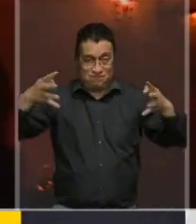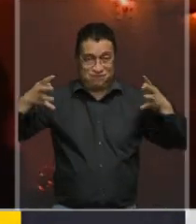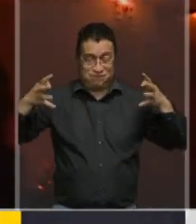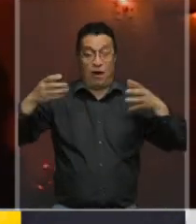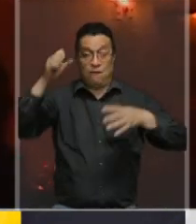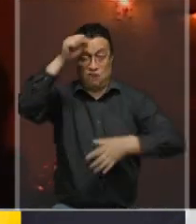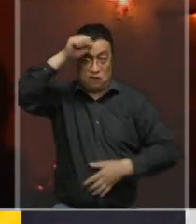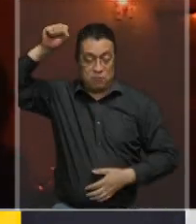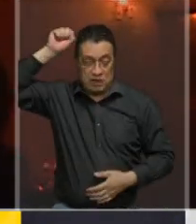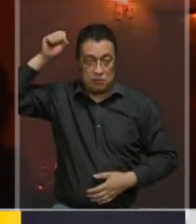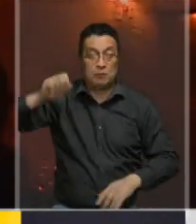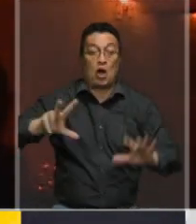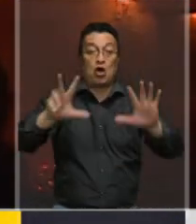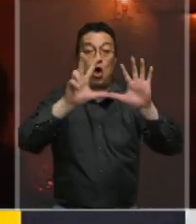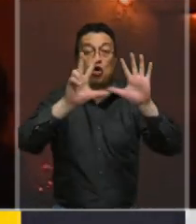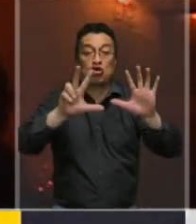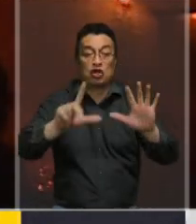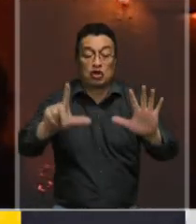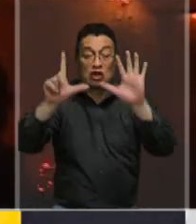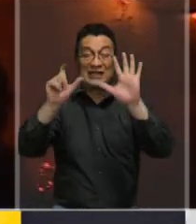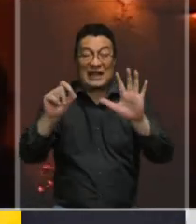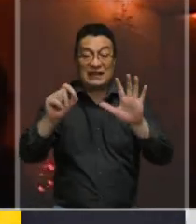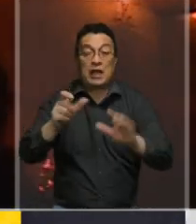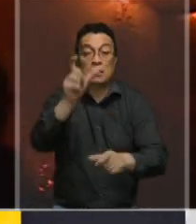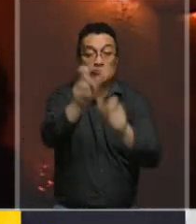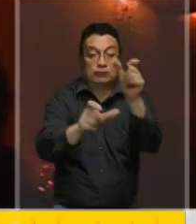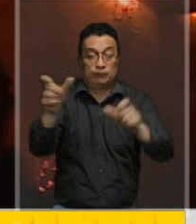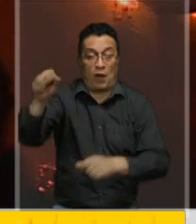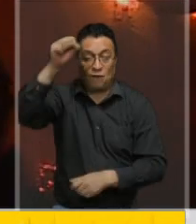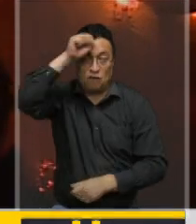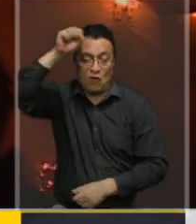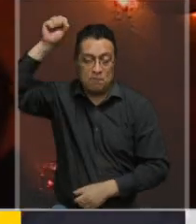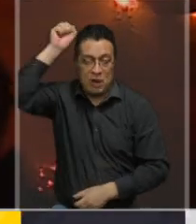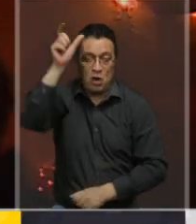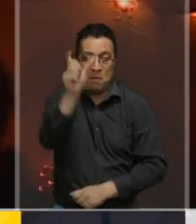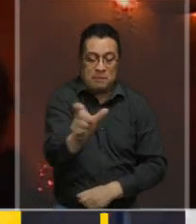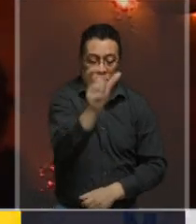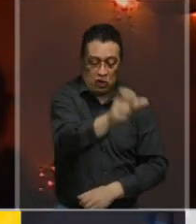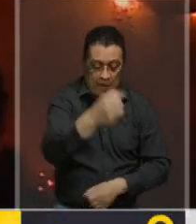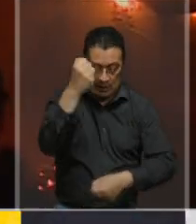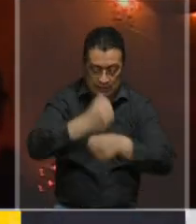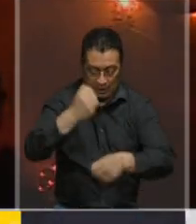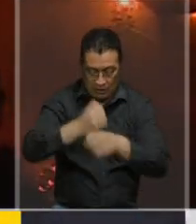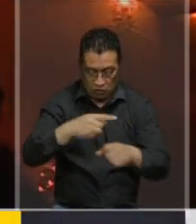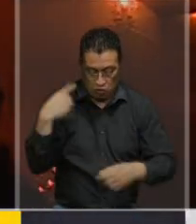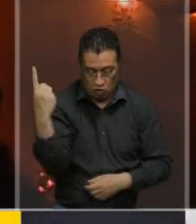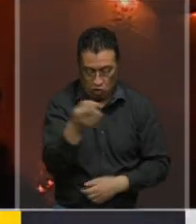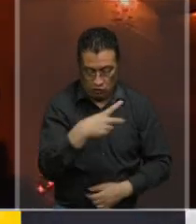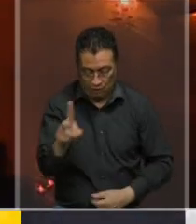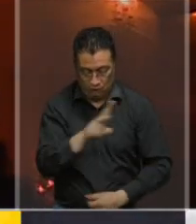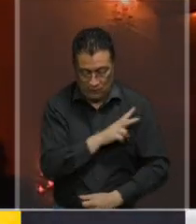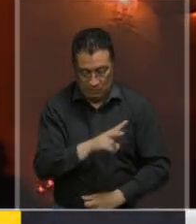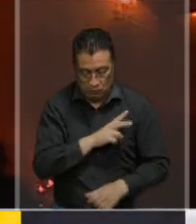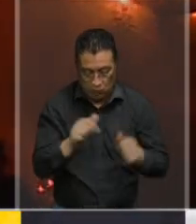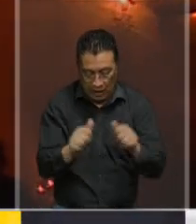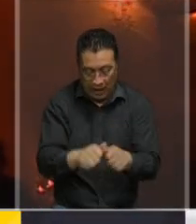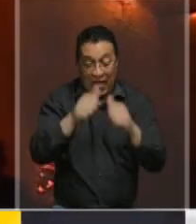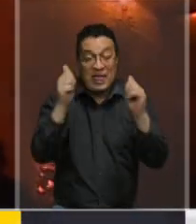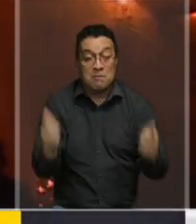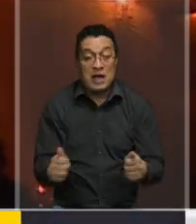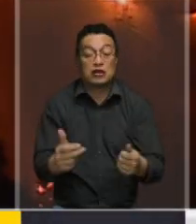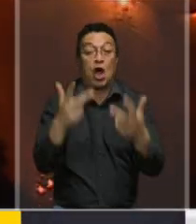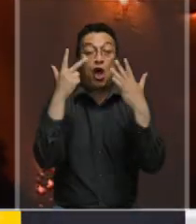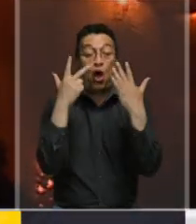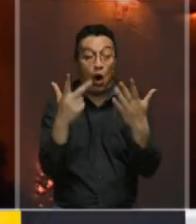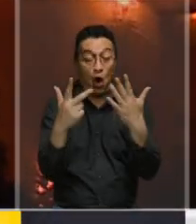y 870 voluntarios de bomberos trabajando, todos ellos de Valparaíso, más 8 vehículos que han